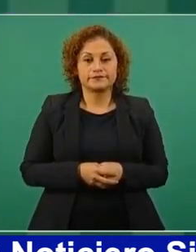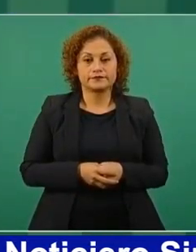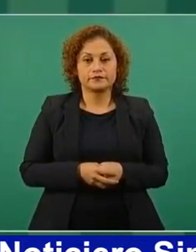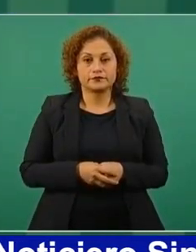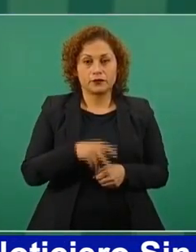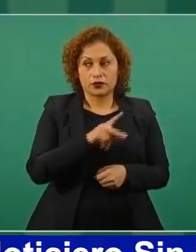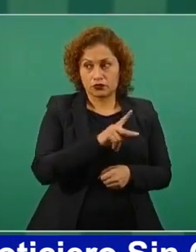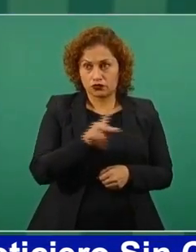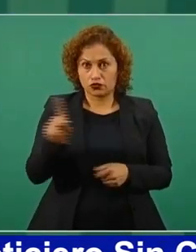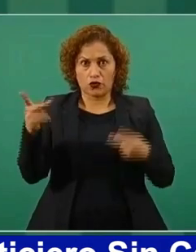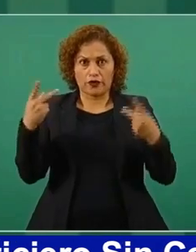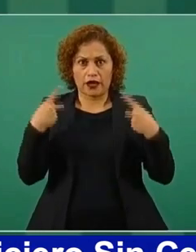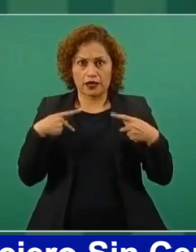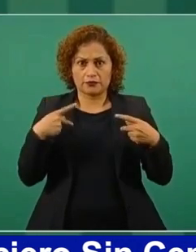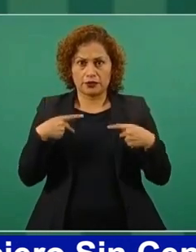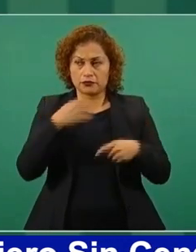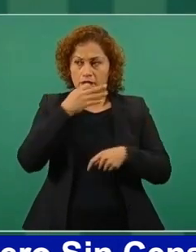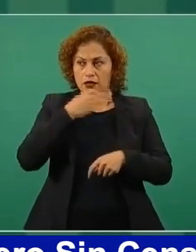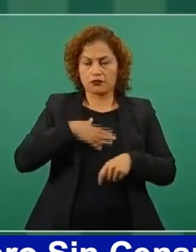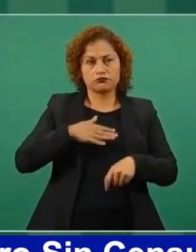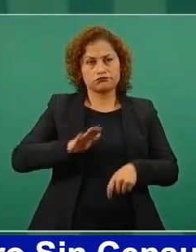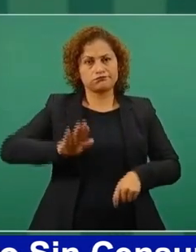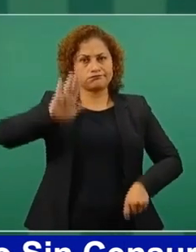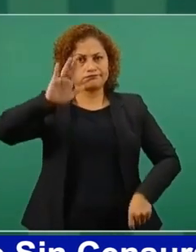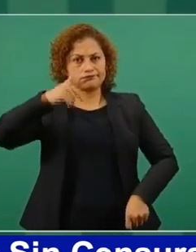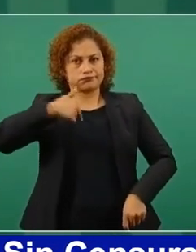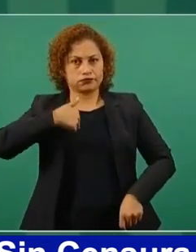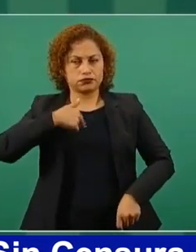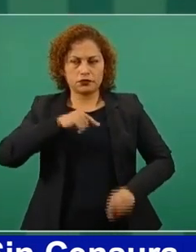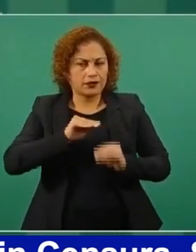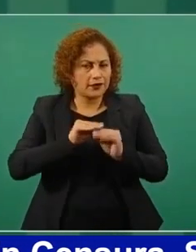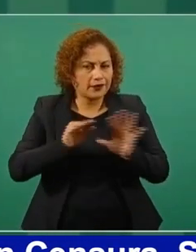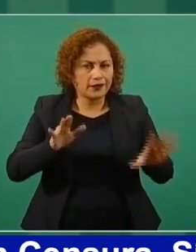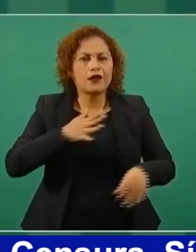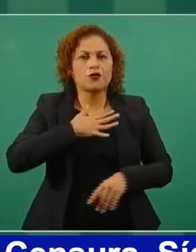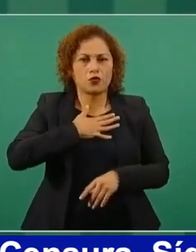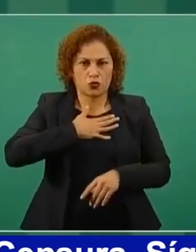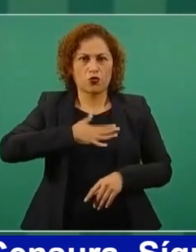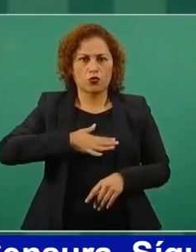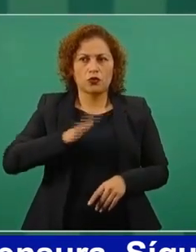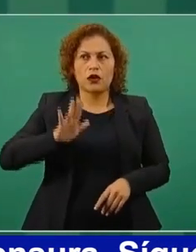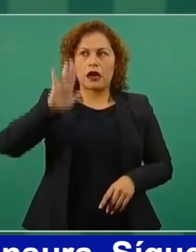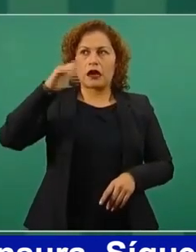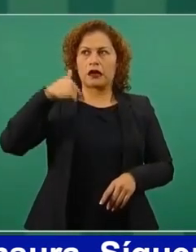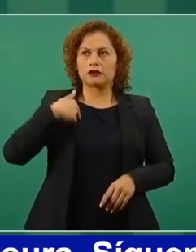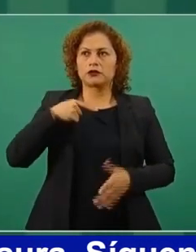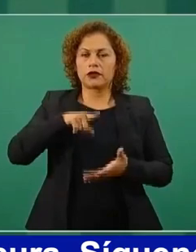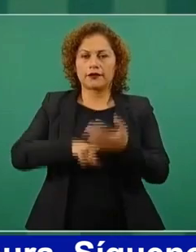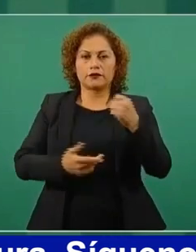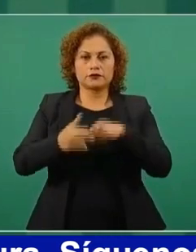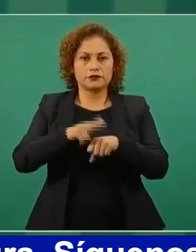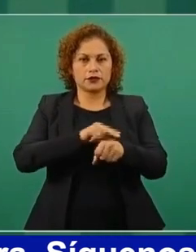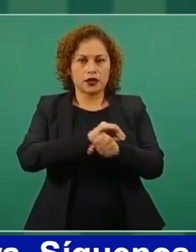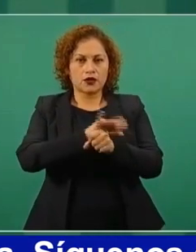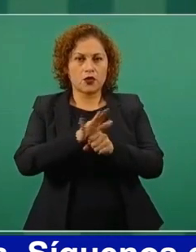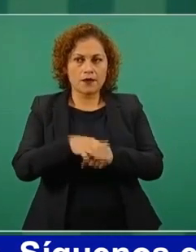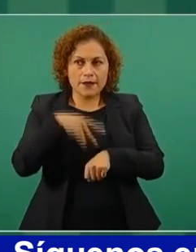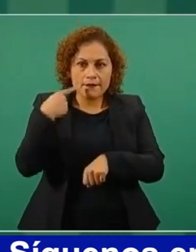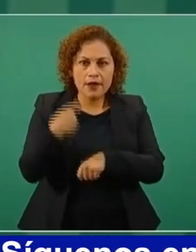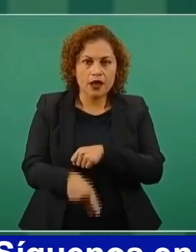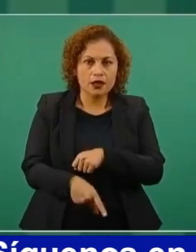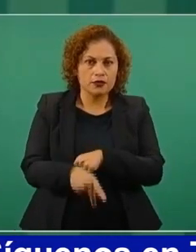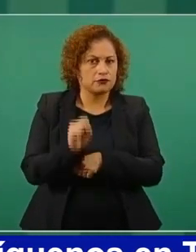demanda con justicia de que esté expuesto y que debe de